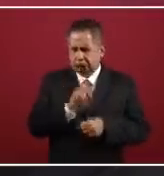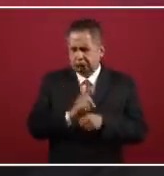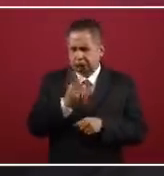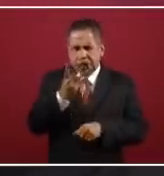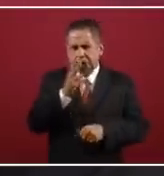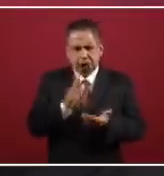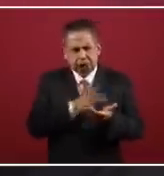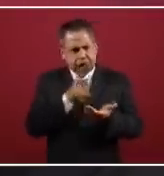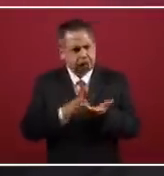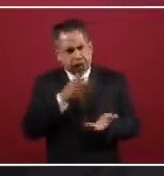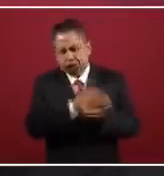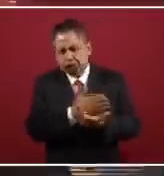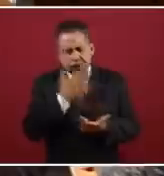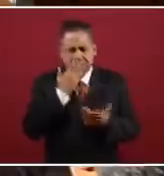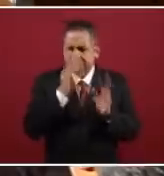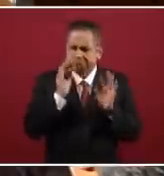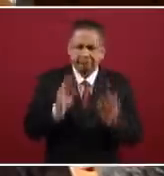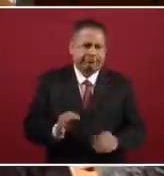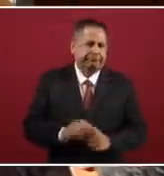2, 3, 4 veces.